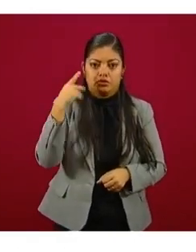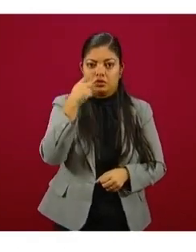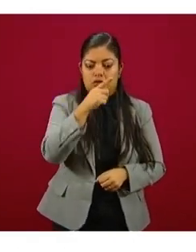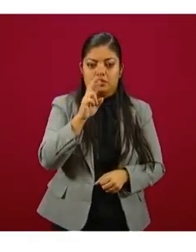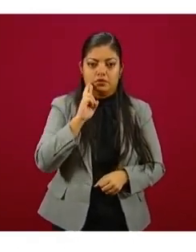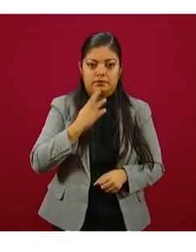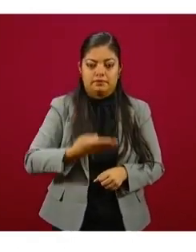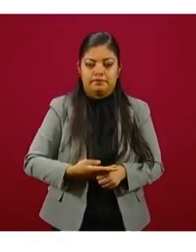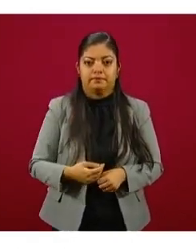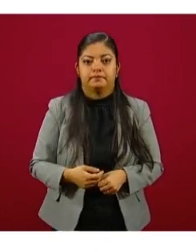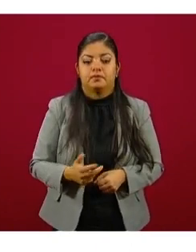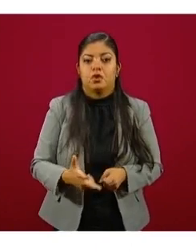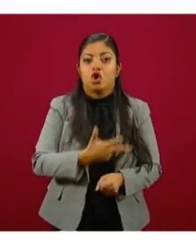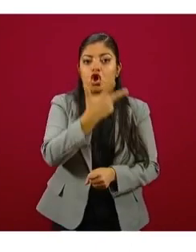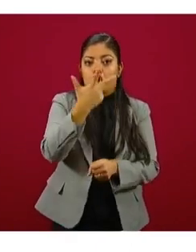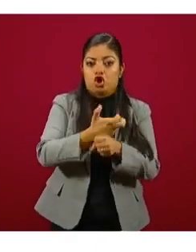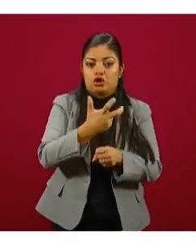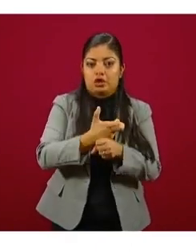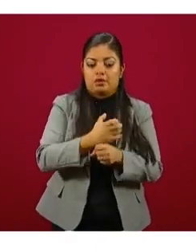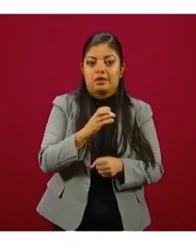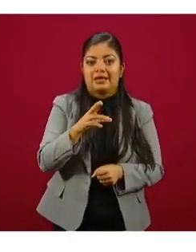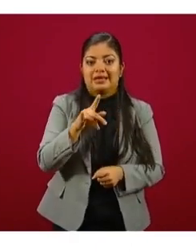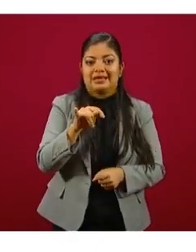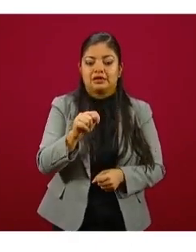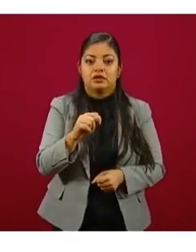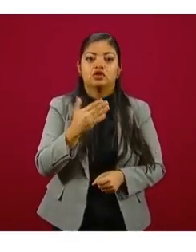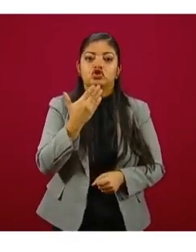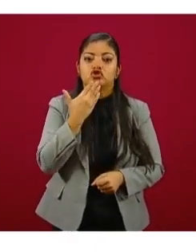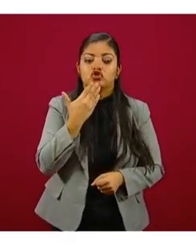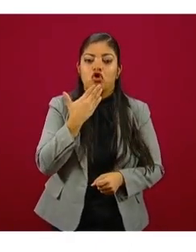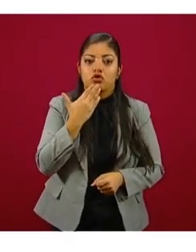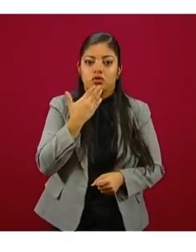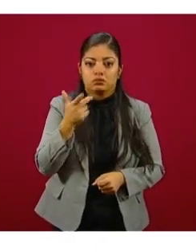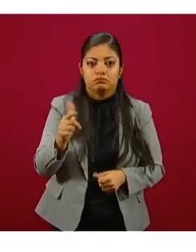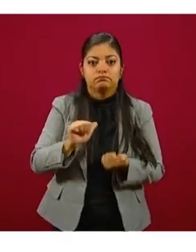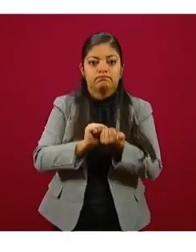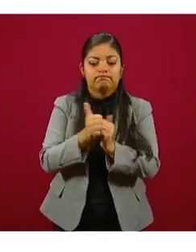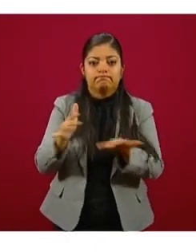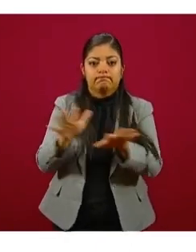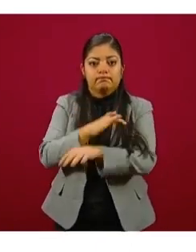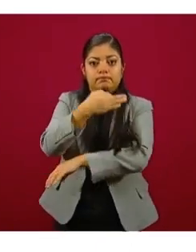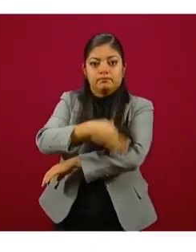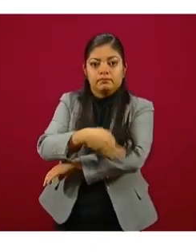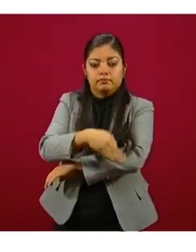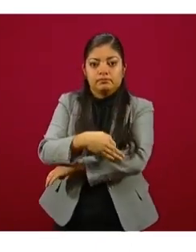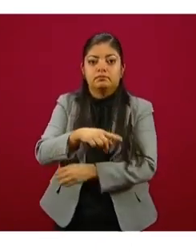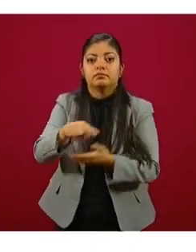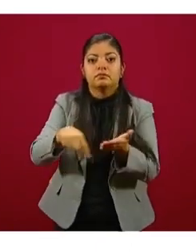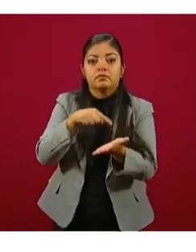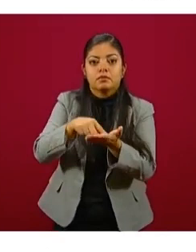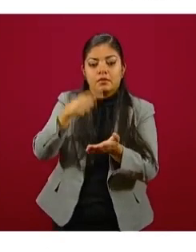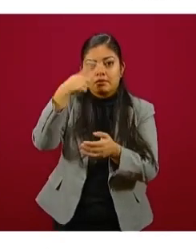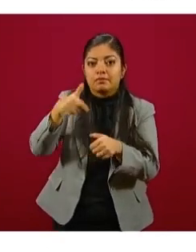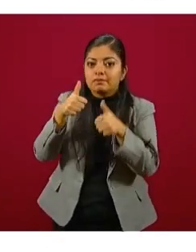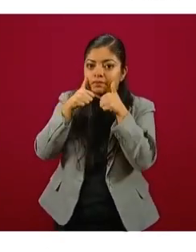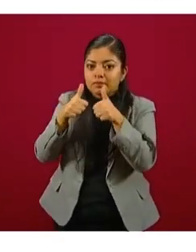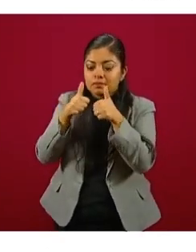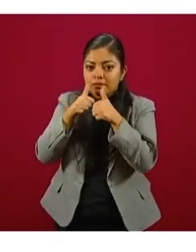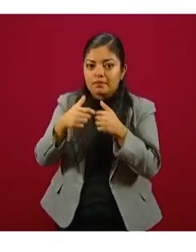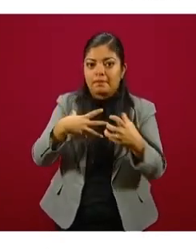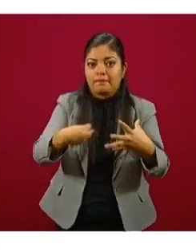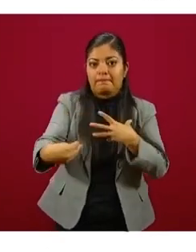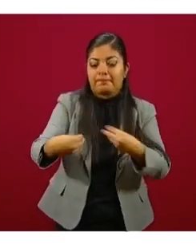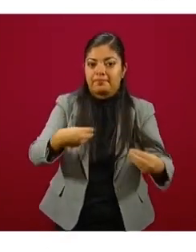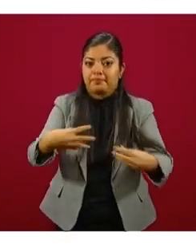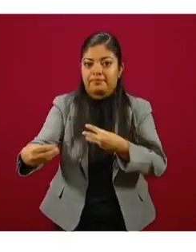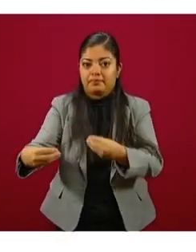responsable. Octavo, el CRIT Sonora se reconvierte temporalmente en un centro operativo de vigilancia